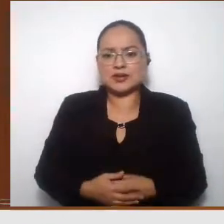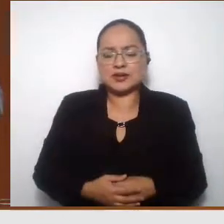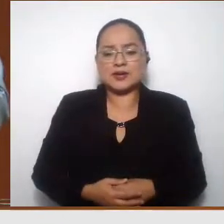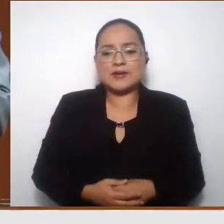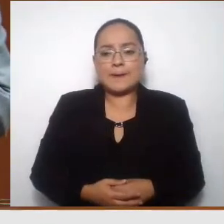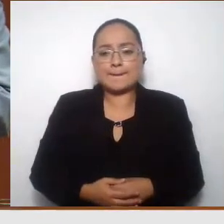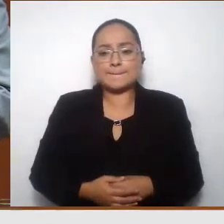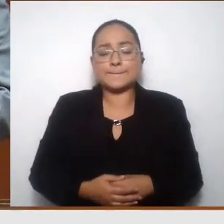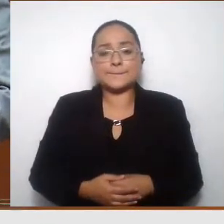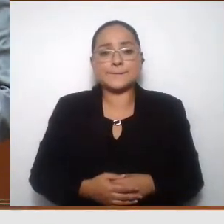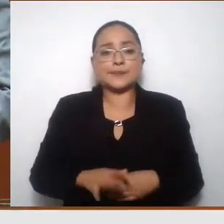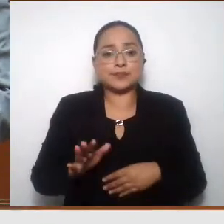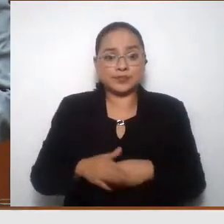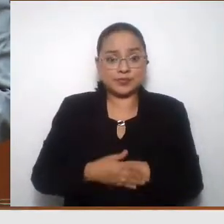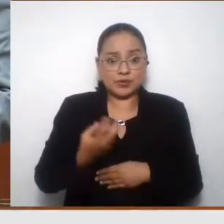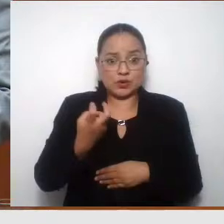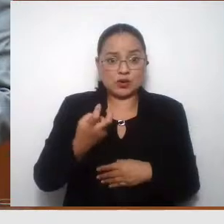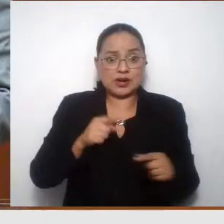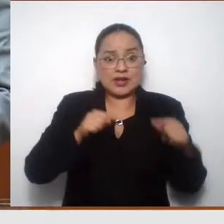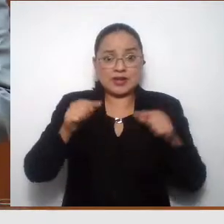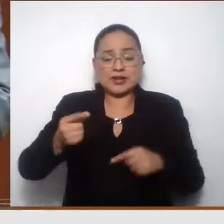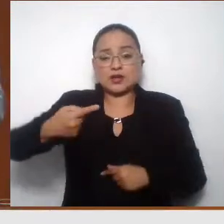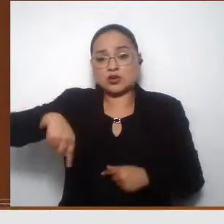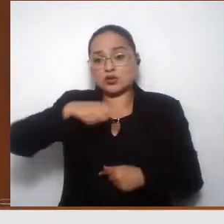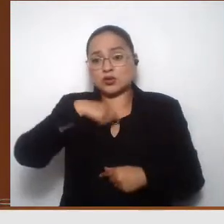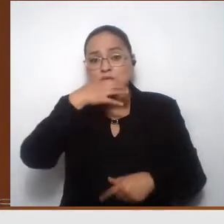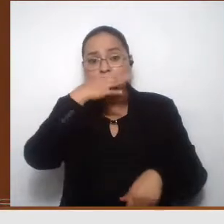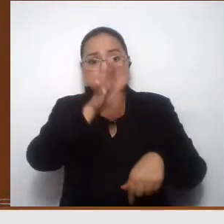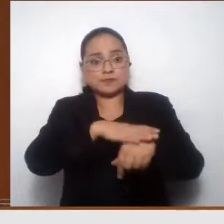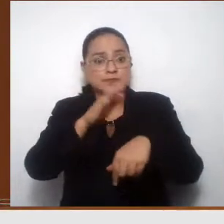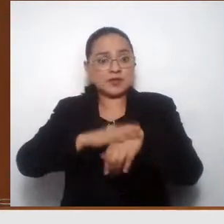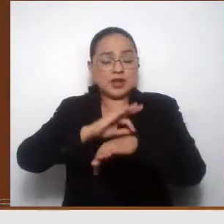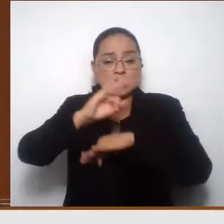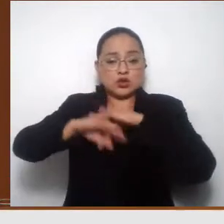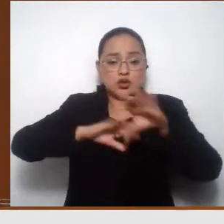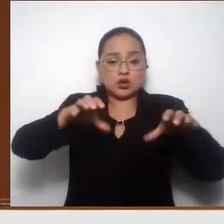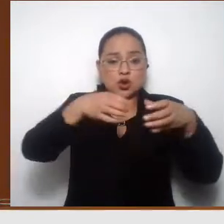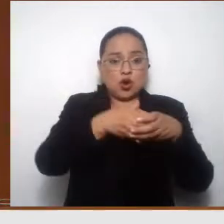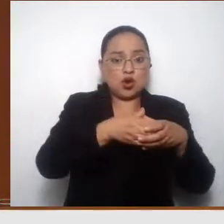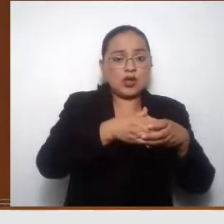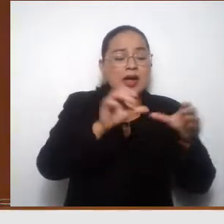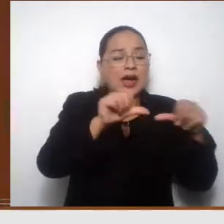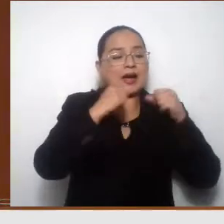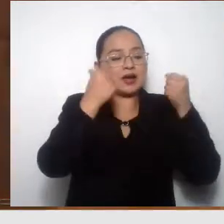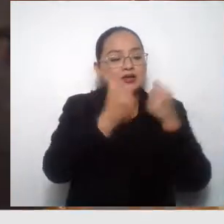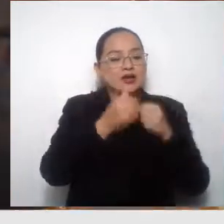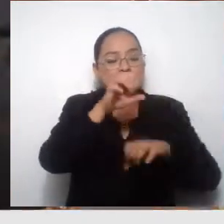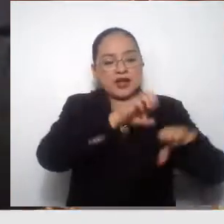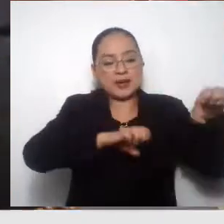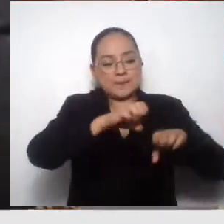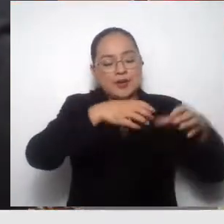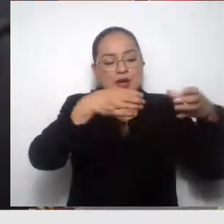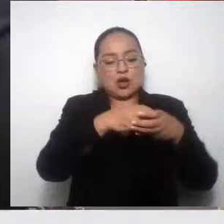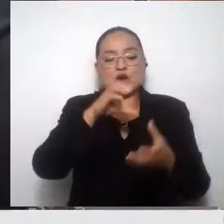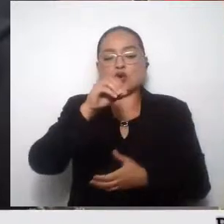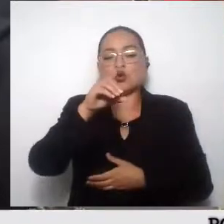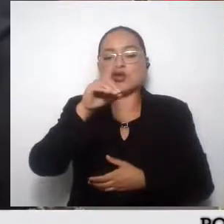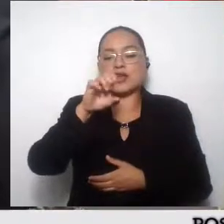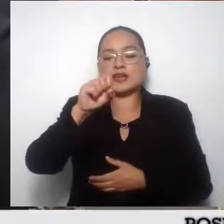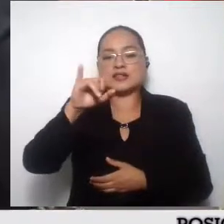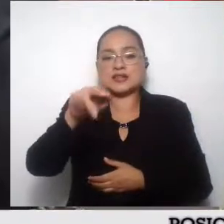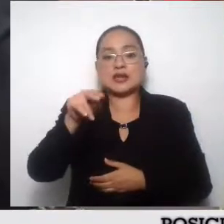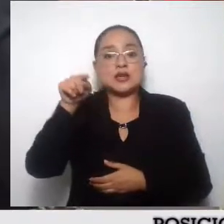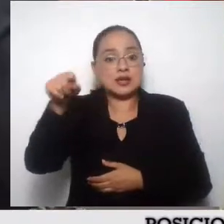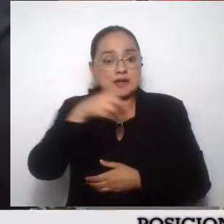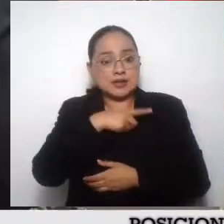Por eso hacemos un llamado a todas las cámaras empresariales, a la CODECIN, poner ojo en